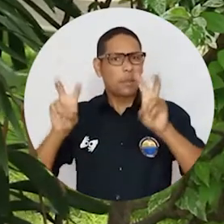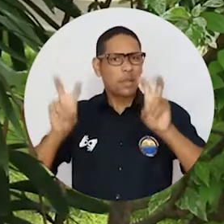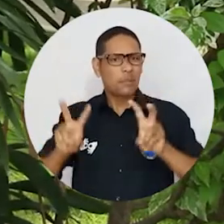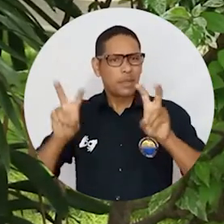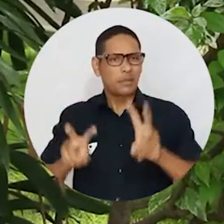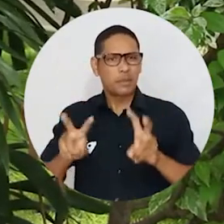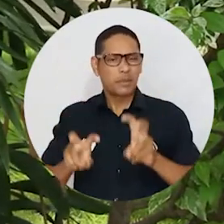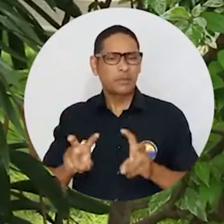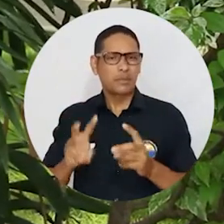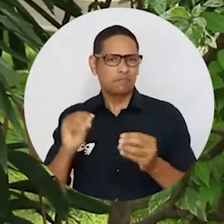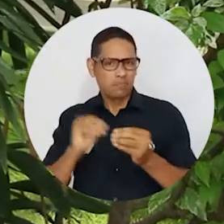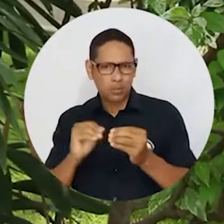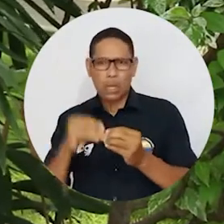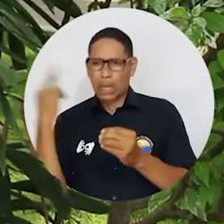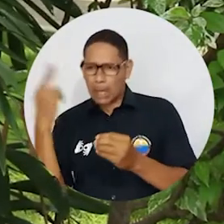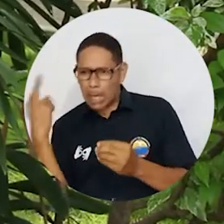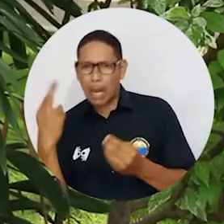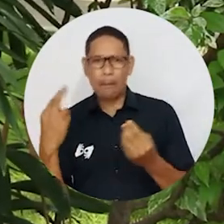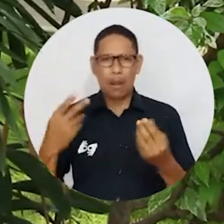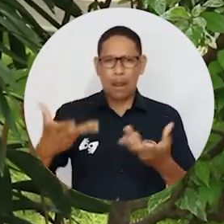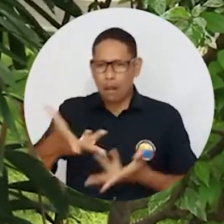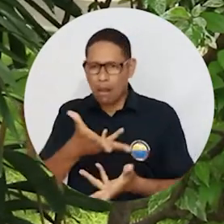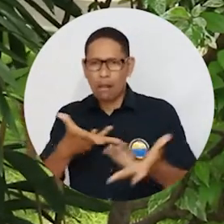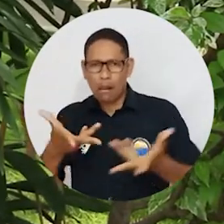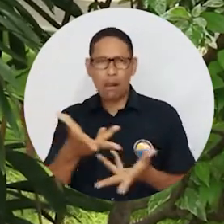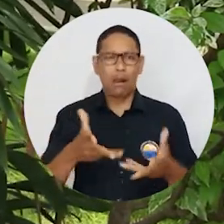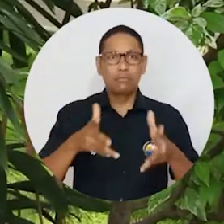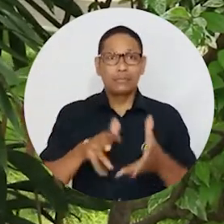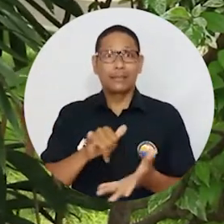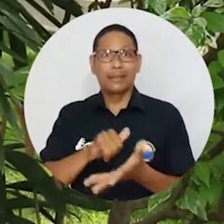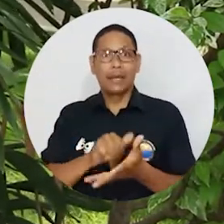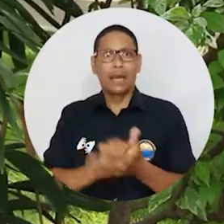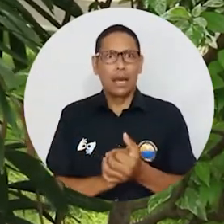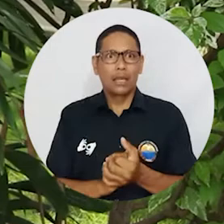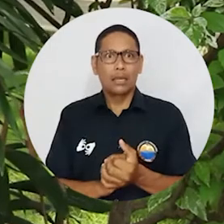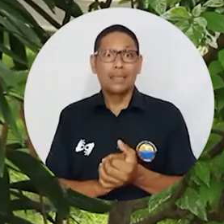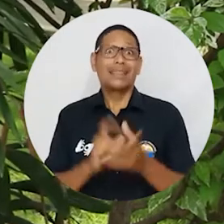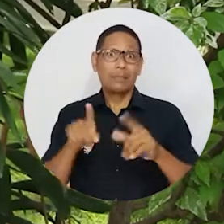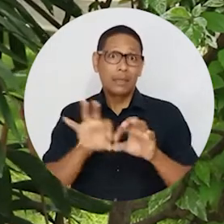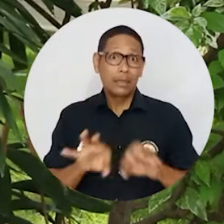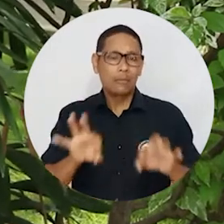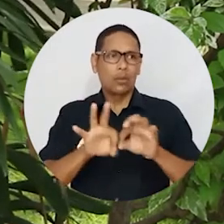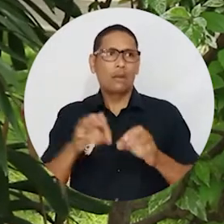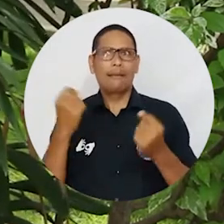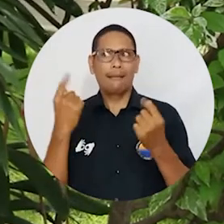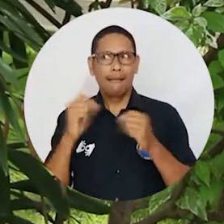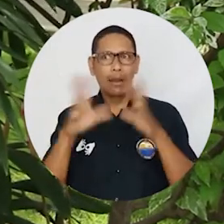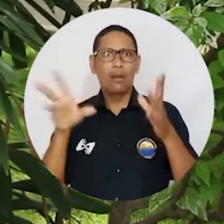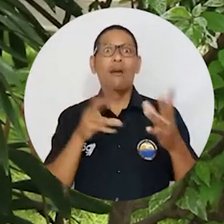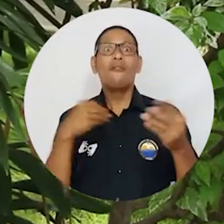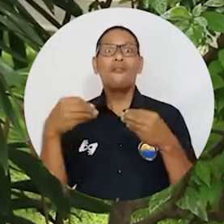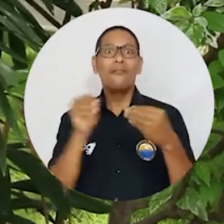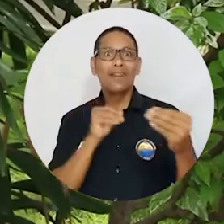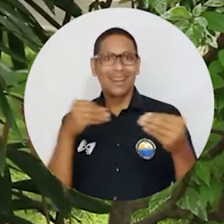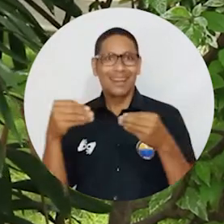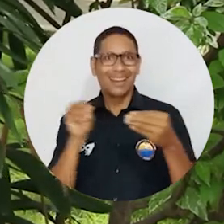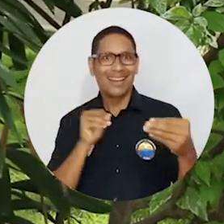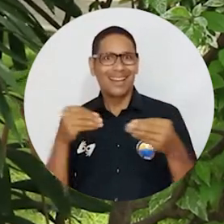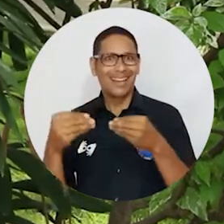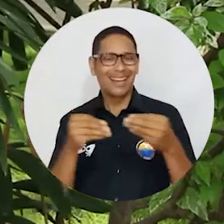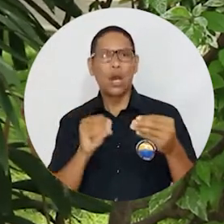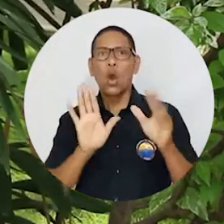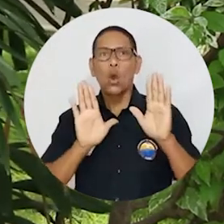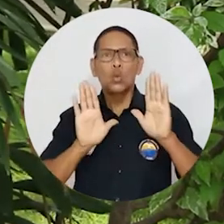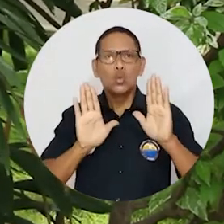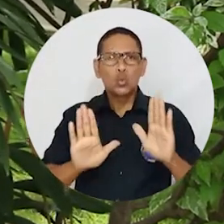anteriormente, readaptación de los contenidos vistos en todos los programas, teniendo en cuenta la flexibilidad que